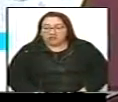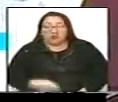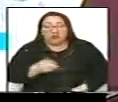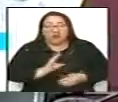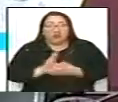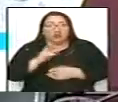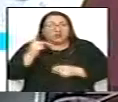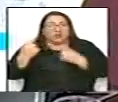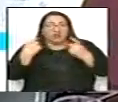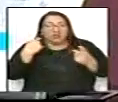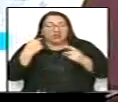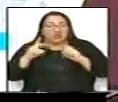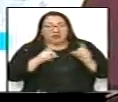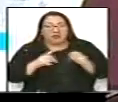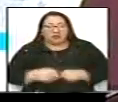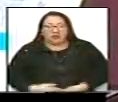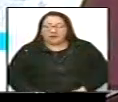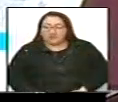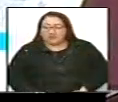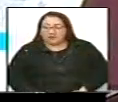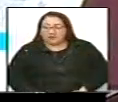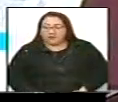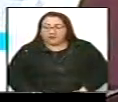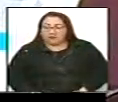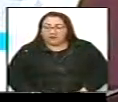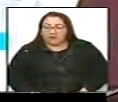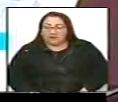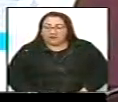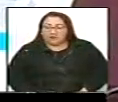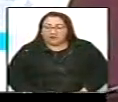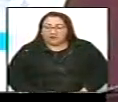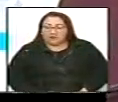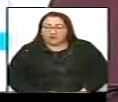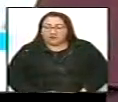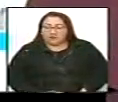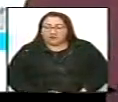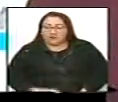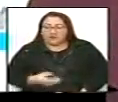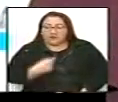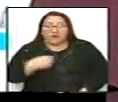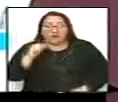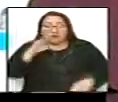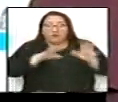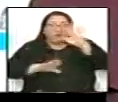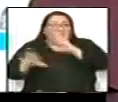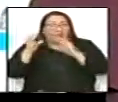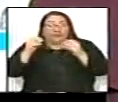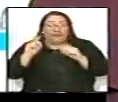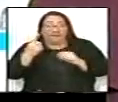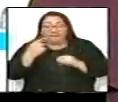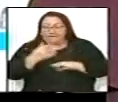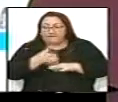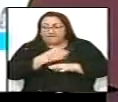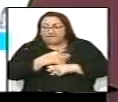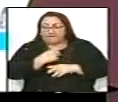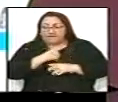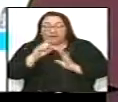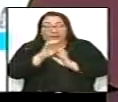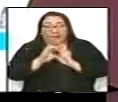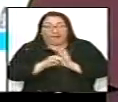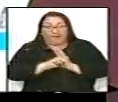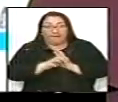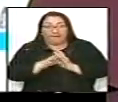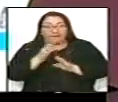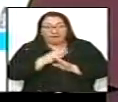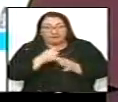que se distraiga el debate, yo sí me siento profundamente preocupado porque, en primer lugar, la denuncia constitucional